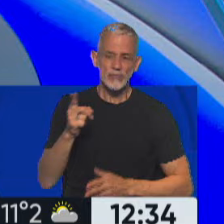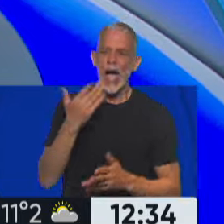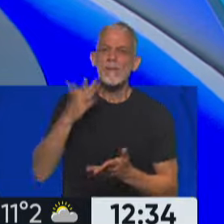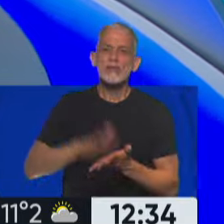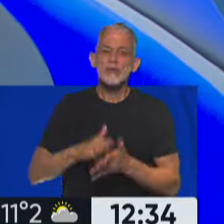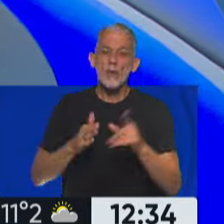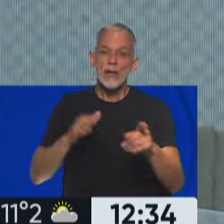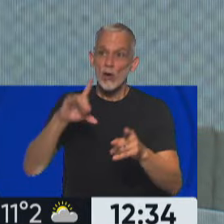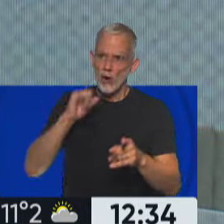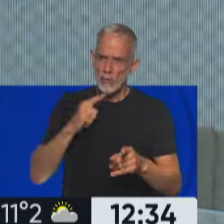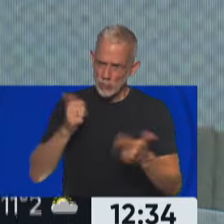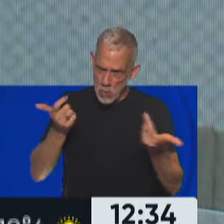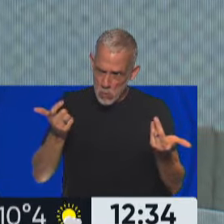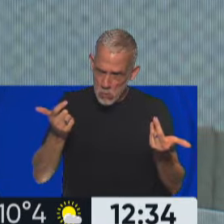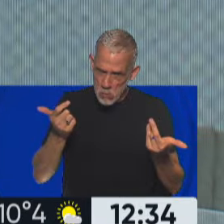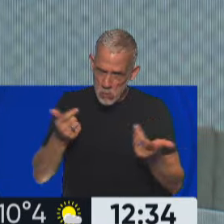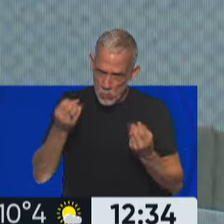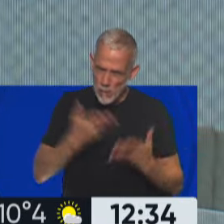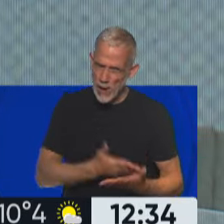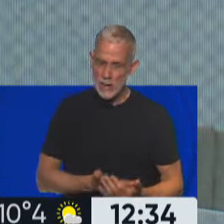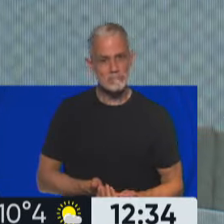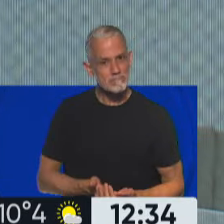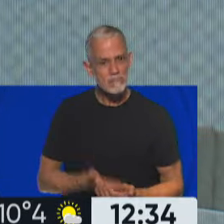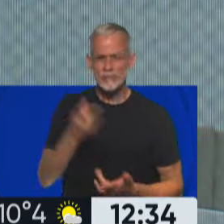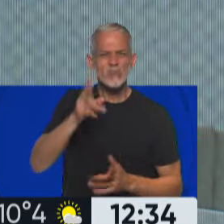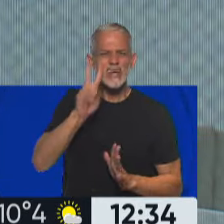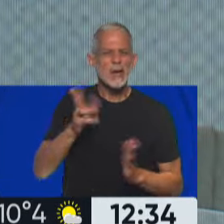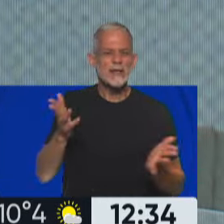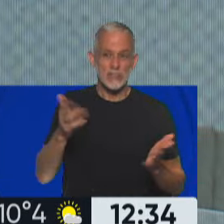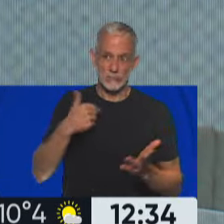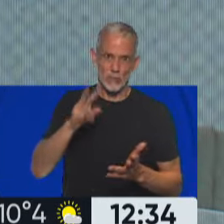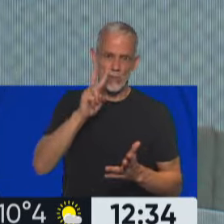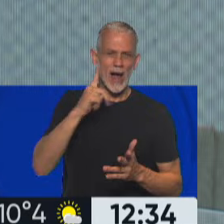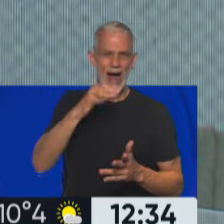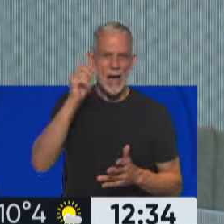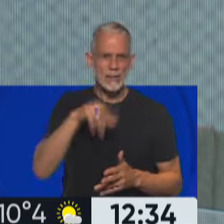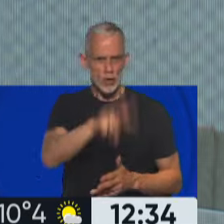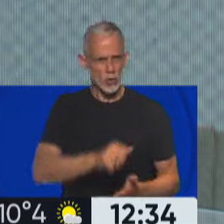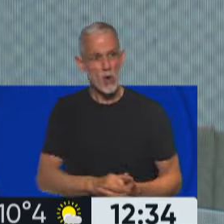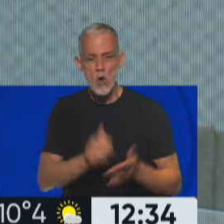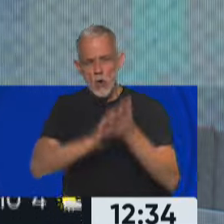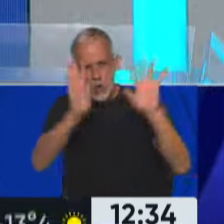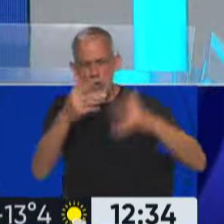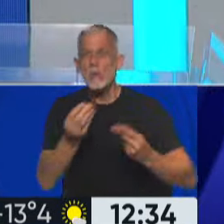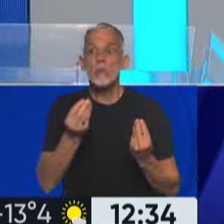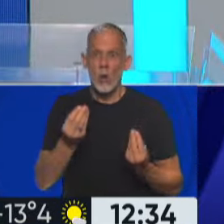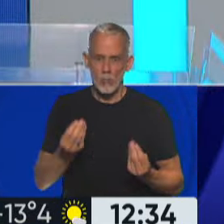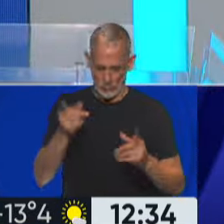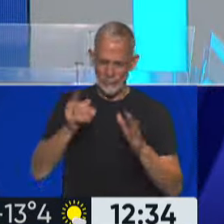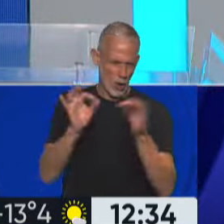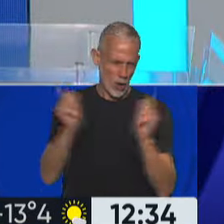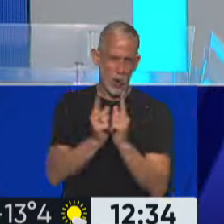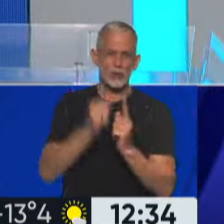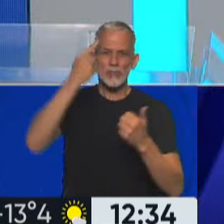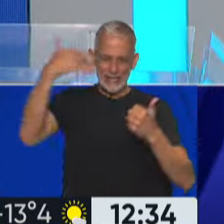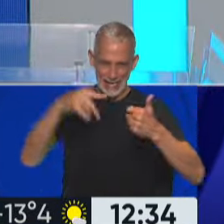hablar como habló de colapinto no Entonces qué es lo que viste vos y que veo Hamilton para para elogiarlo tanto te lo defino